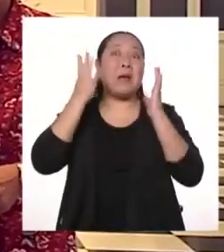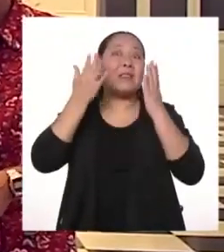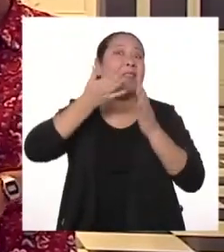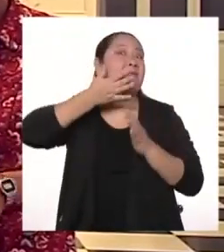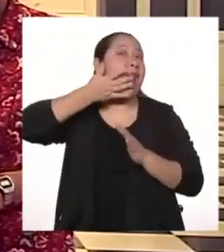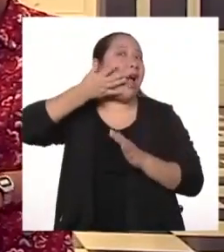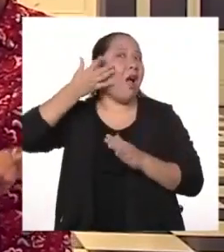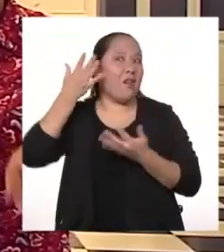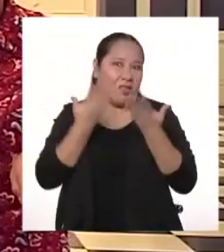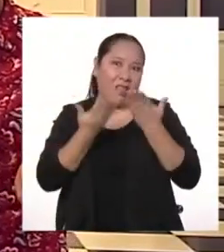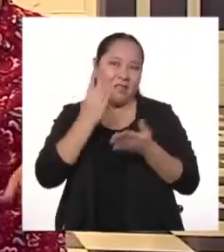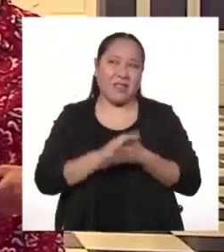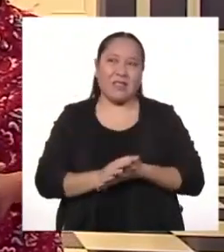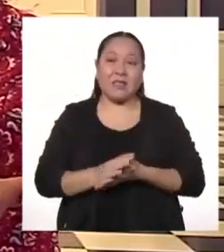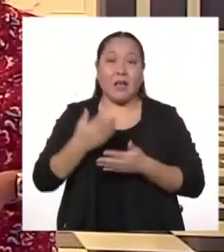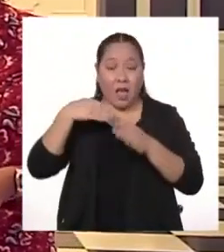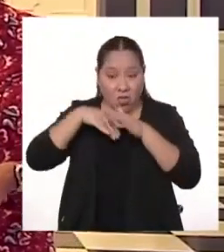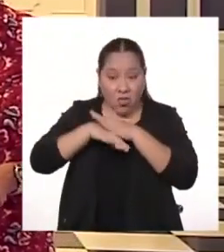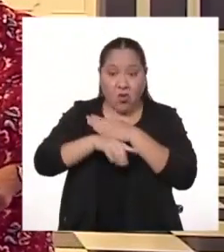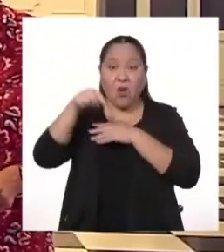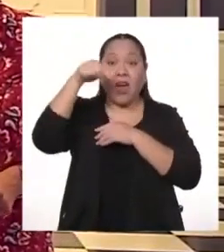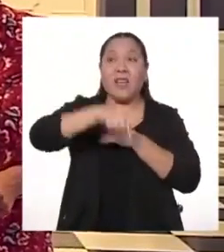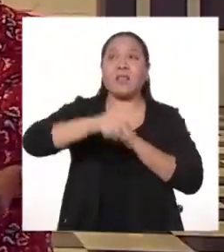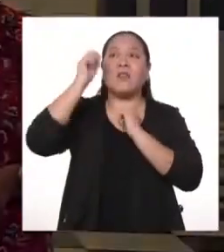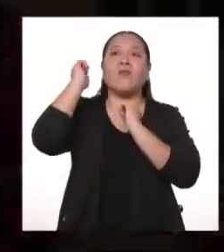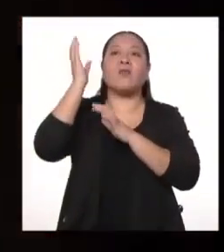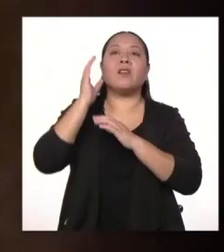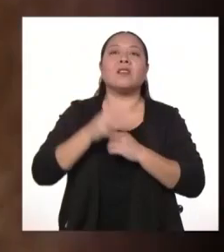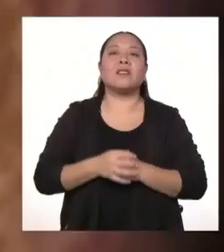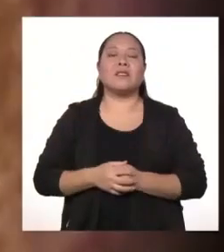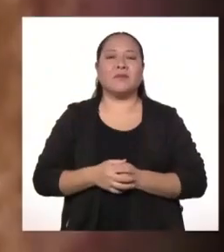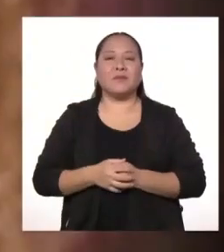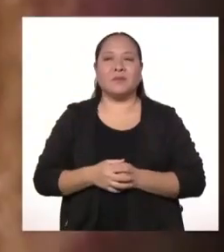La introducción a esa conferencia decía así: